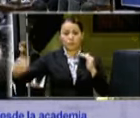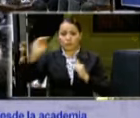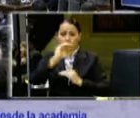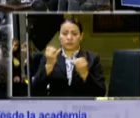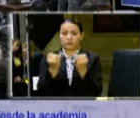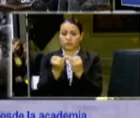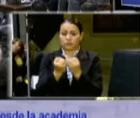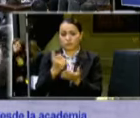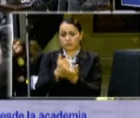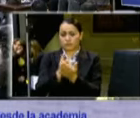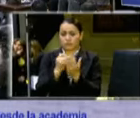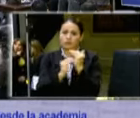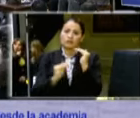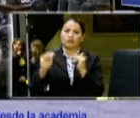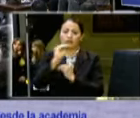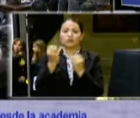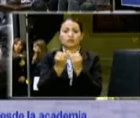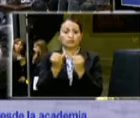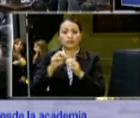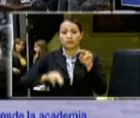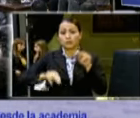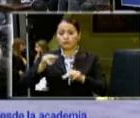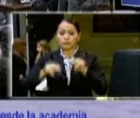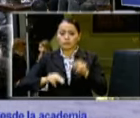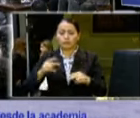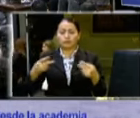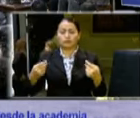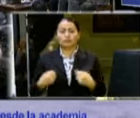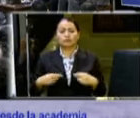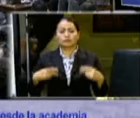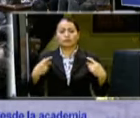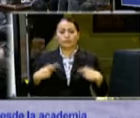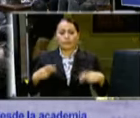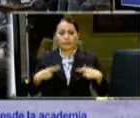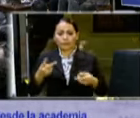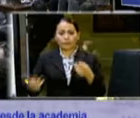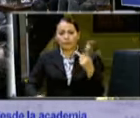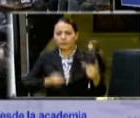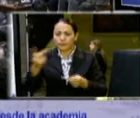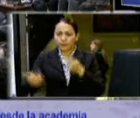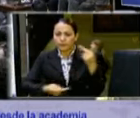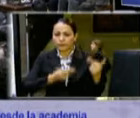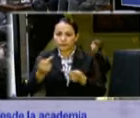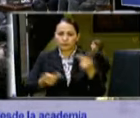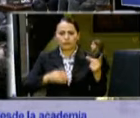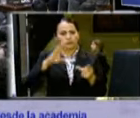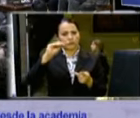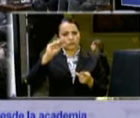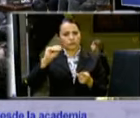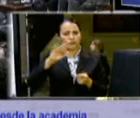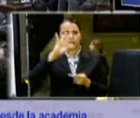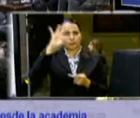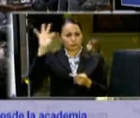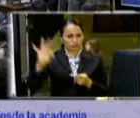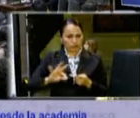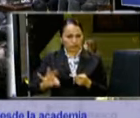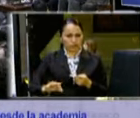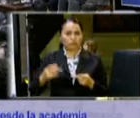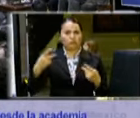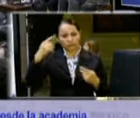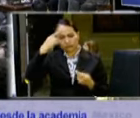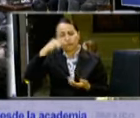mexicanos. Además, existen niveles increíbles de consenso entre los mexicanos, a niveles de más del 90%, que creen que México debe de